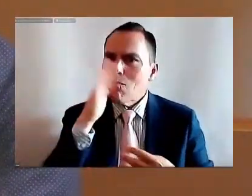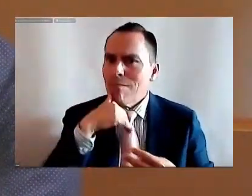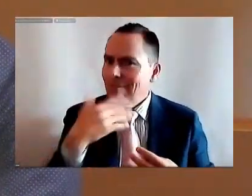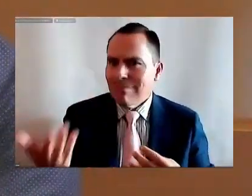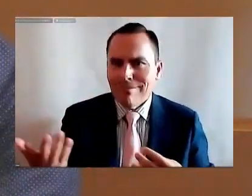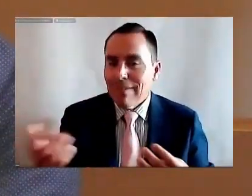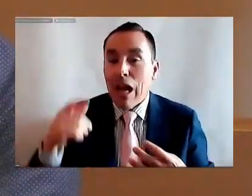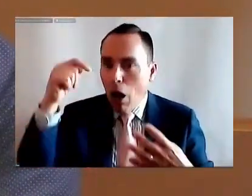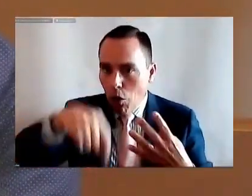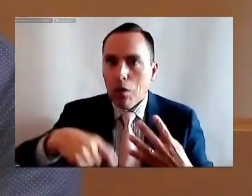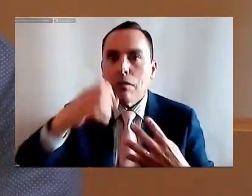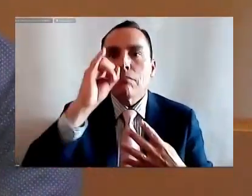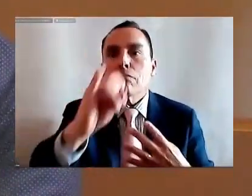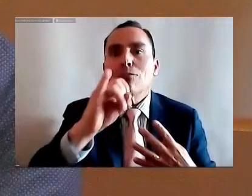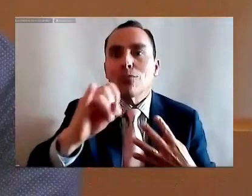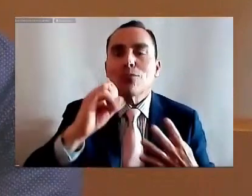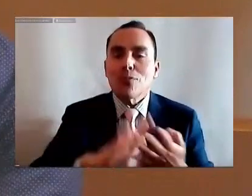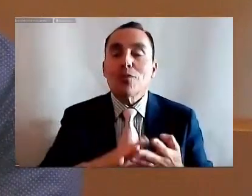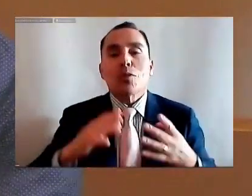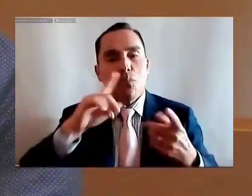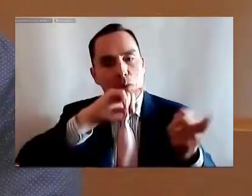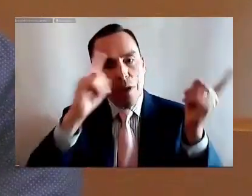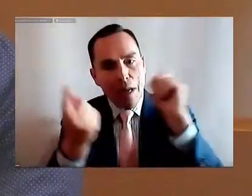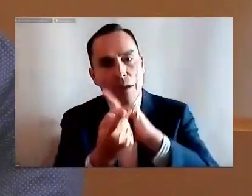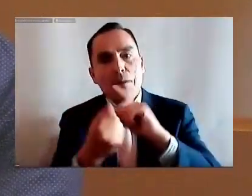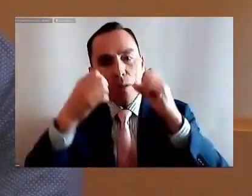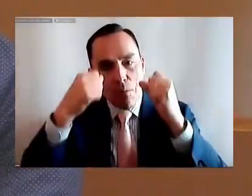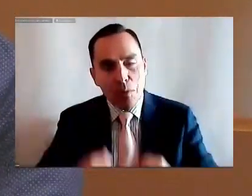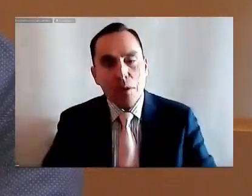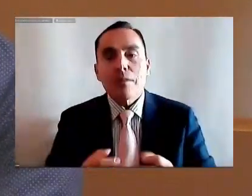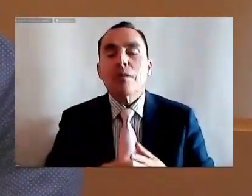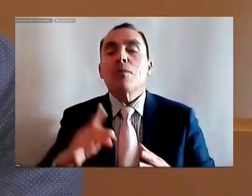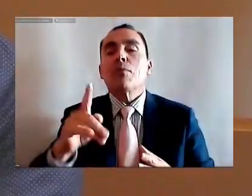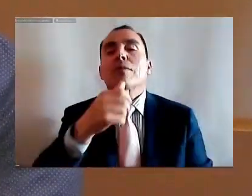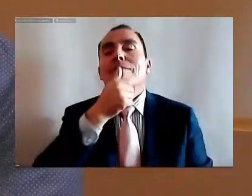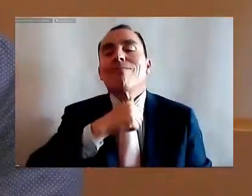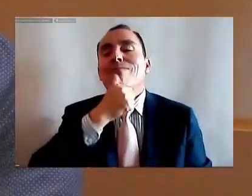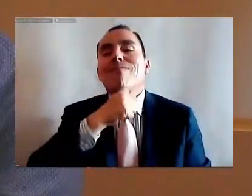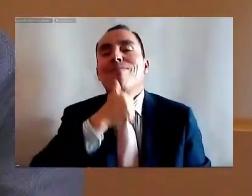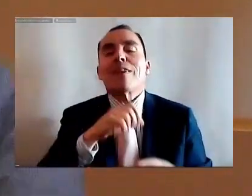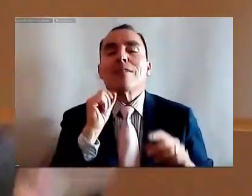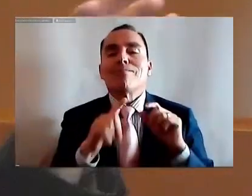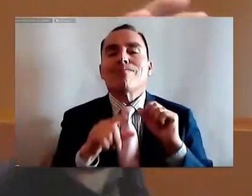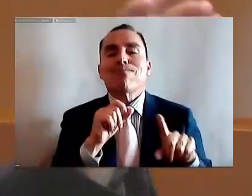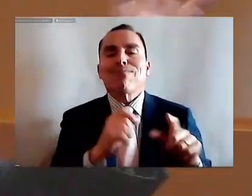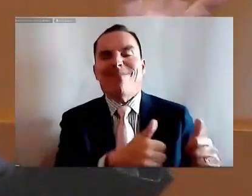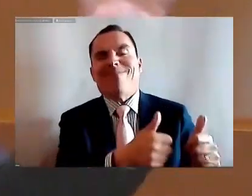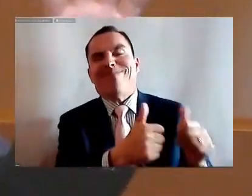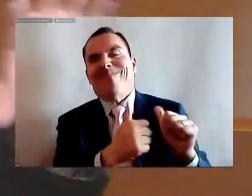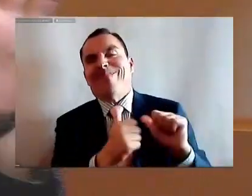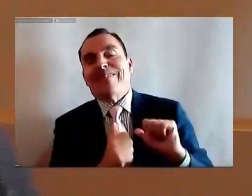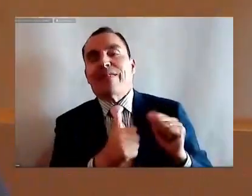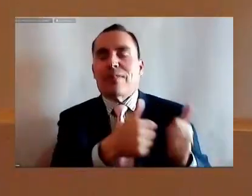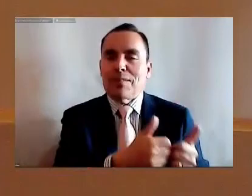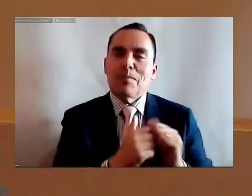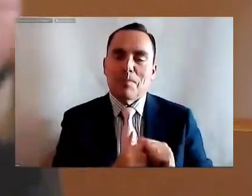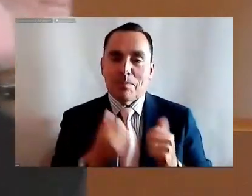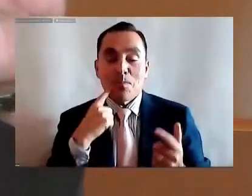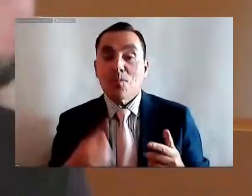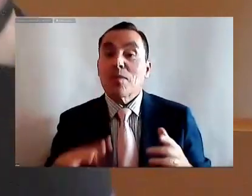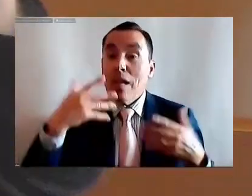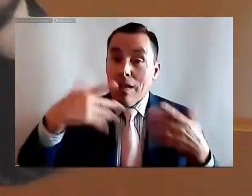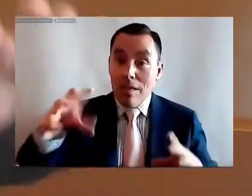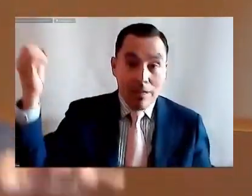sí pueden hacerse. Pero creo que tenemos desafíos grandes en ese punto y tenemos que estas lecciones de lo que fue el